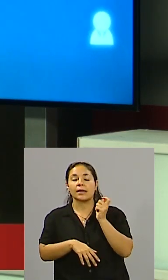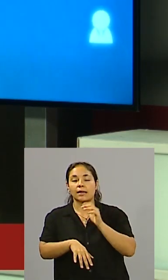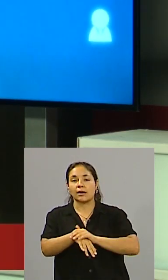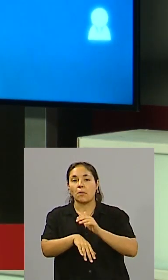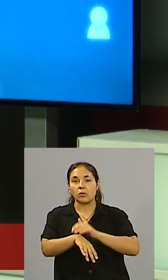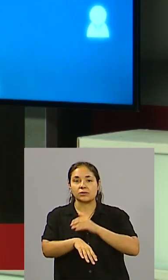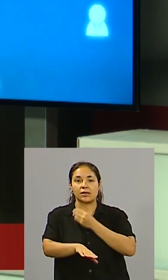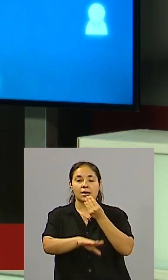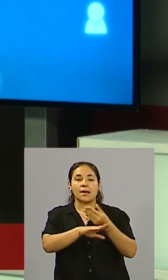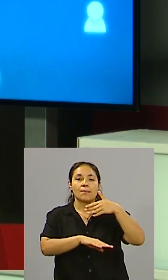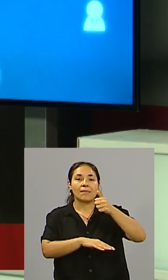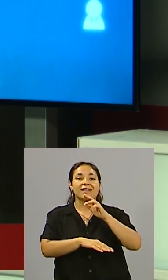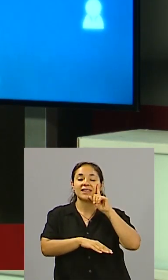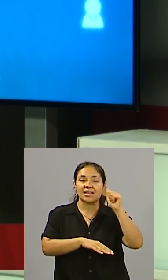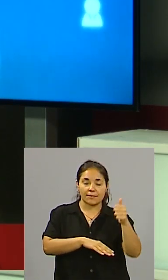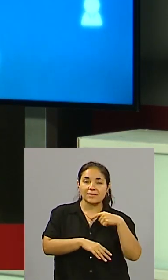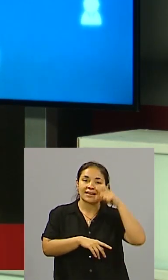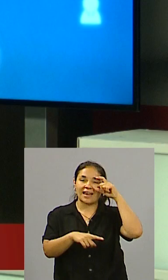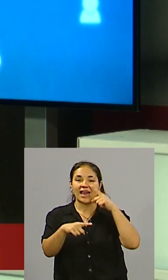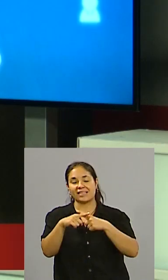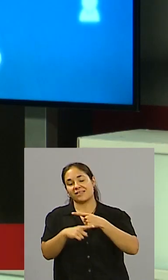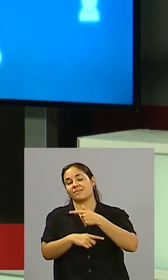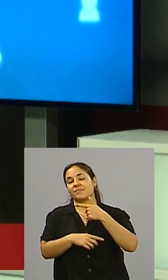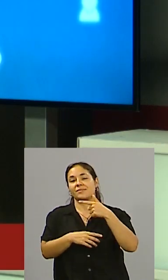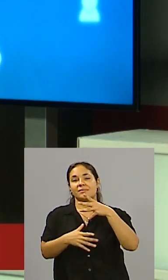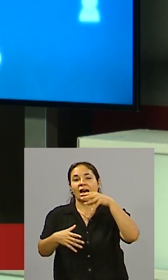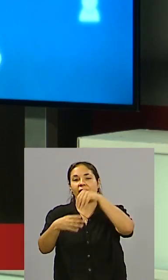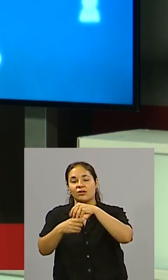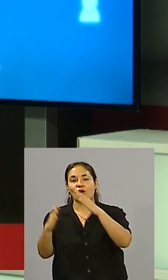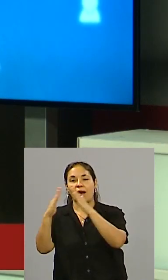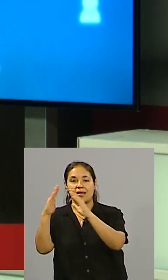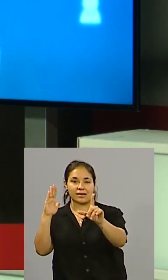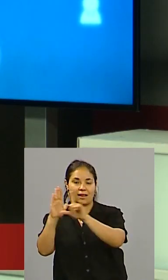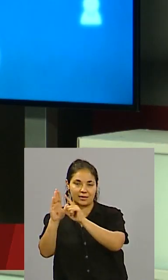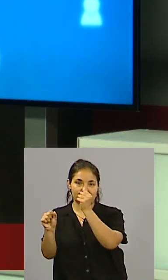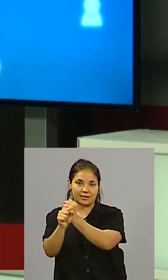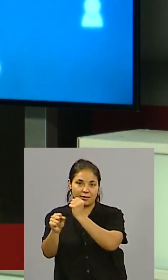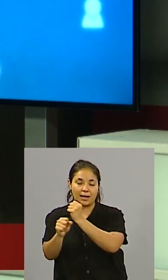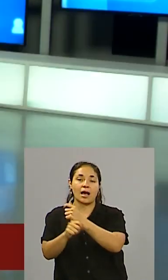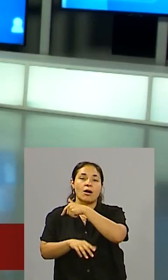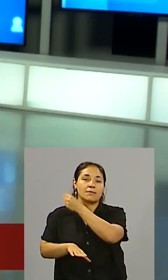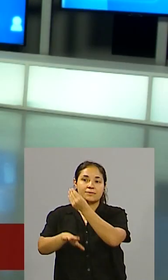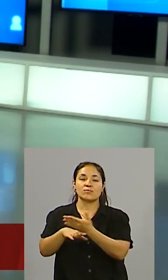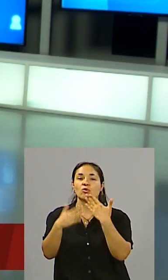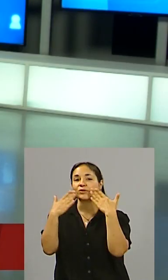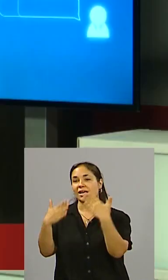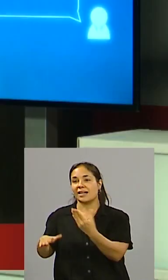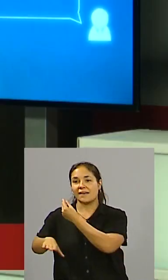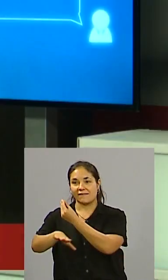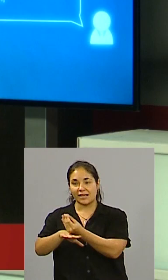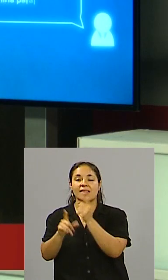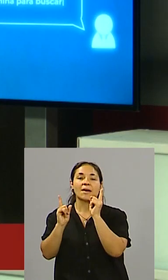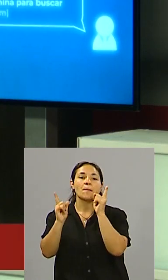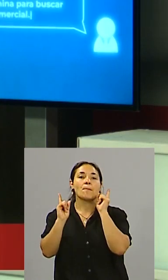conocemos, legisladora, ex legisladora, quien ha sido parte de la Bicameral de Seguridad y a quien tenemos aquí en el estudio le vamos a agradecer porque además es docente